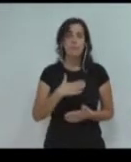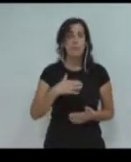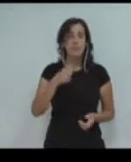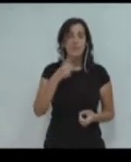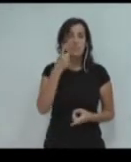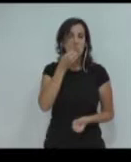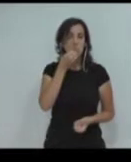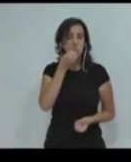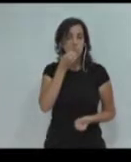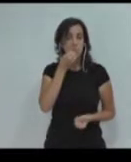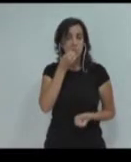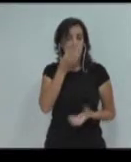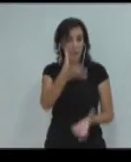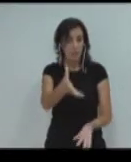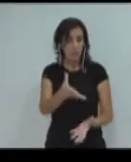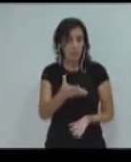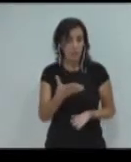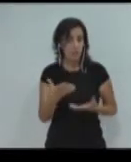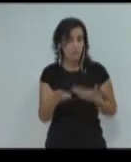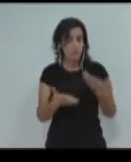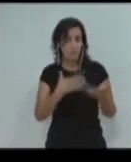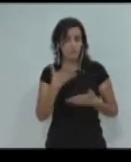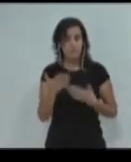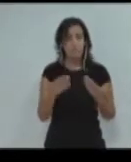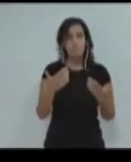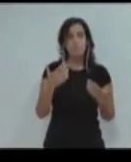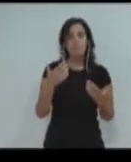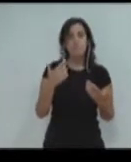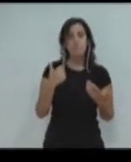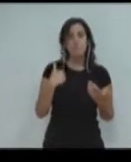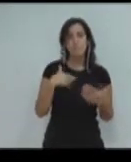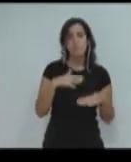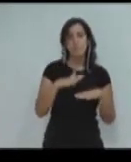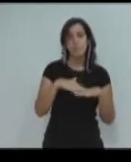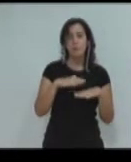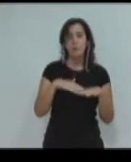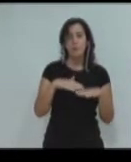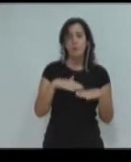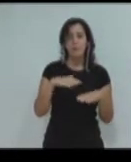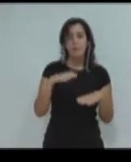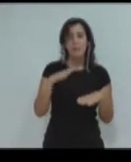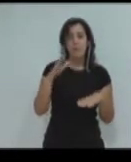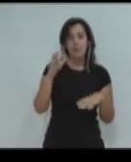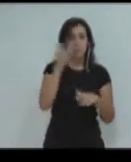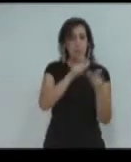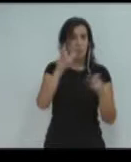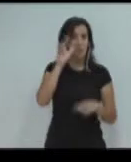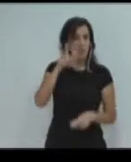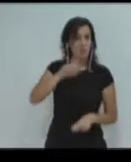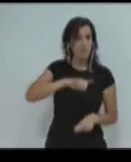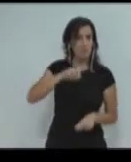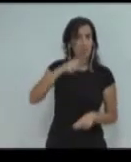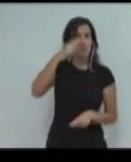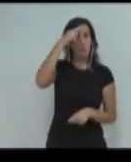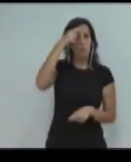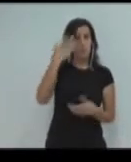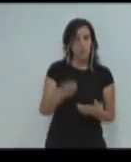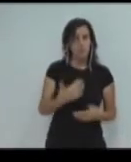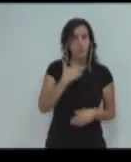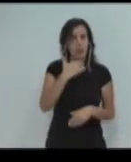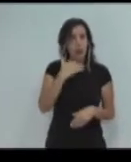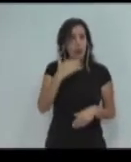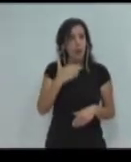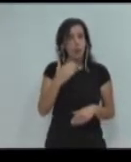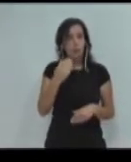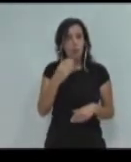mensaje? Este es un mensaje. Entiendo que se queden nuestros oyentes con él. ¿Qué tema? Si hay algo que se os queda en el tintero que querríais que